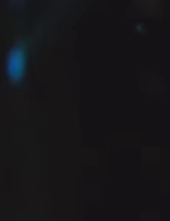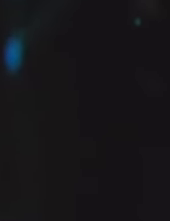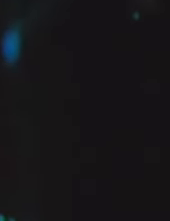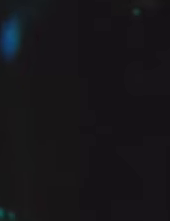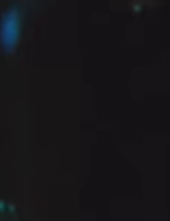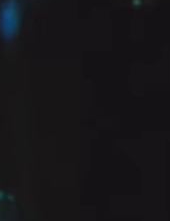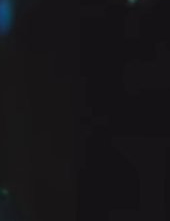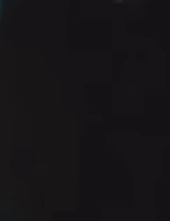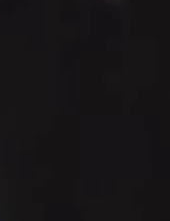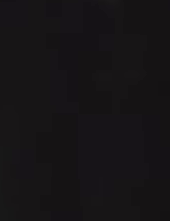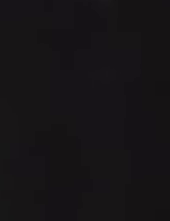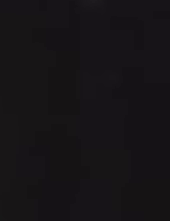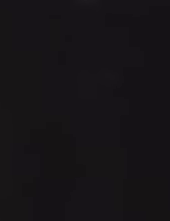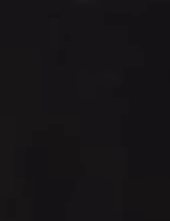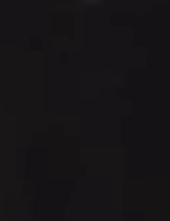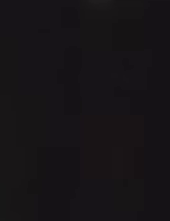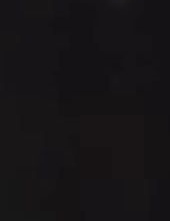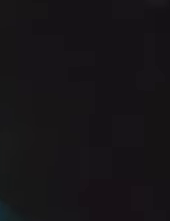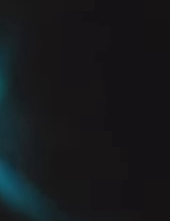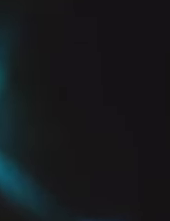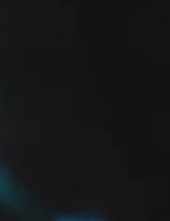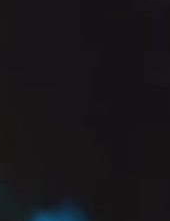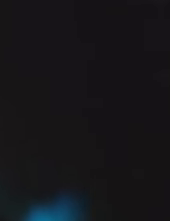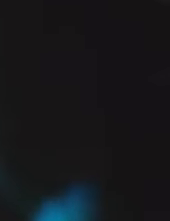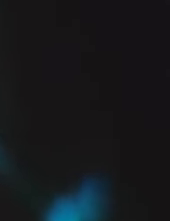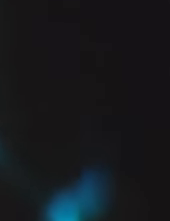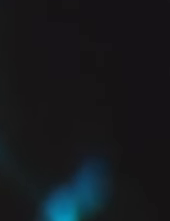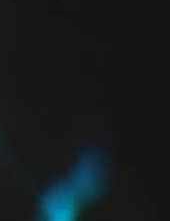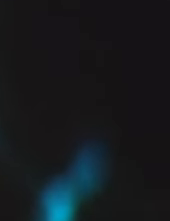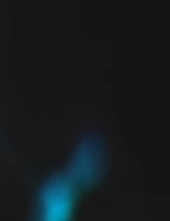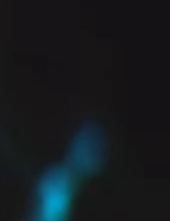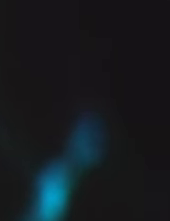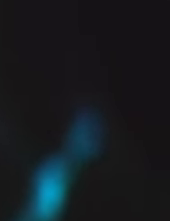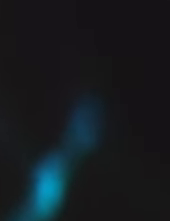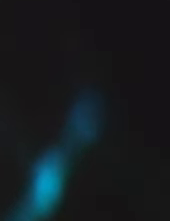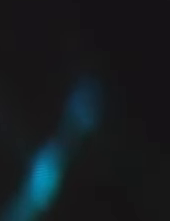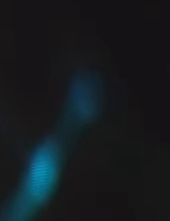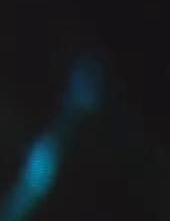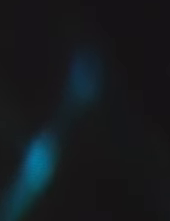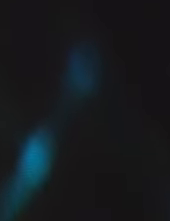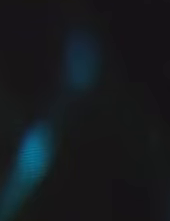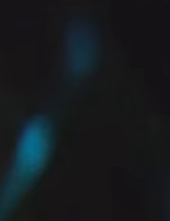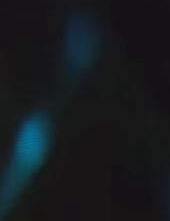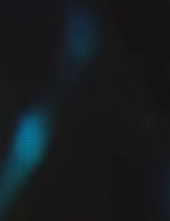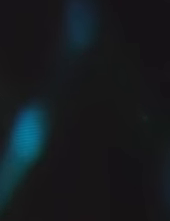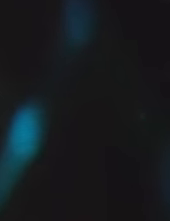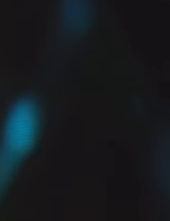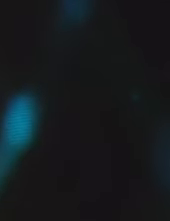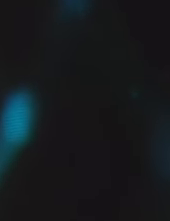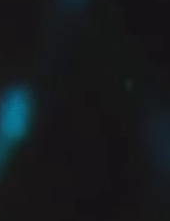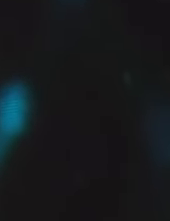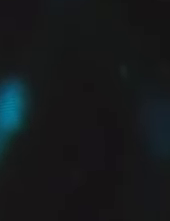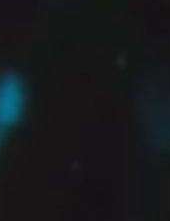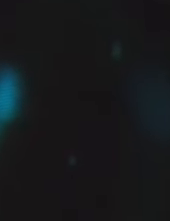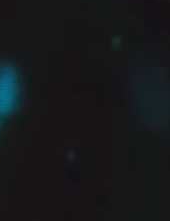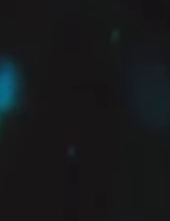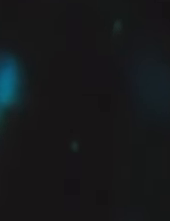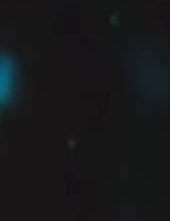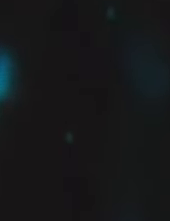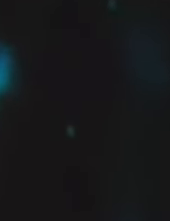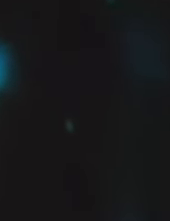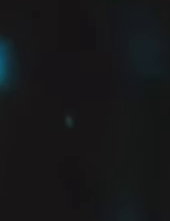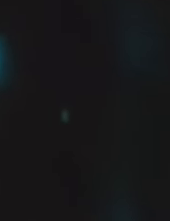sobre los temas que estamos hablando esta tarde en congreso futuro les decía yo que vamos a estar eh recibiendo distintas